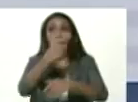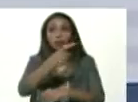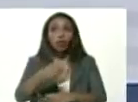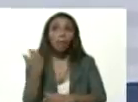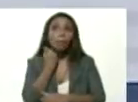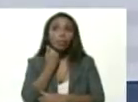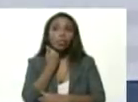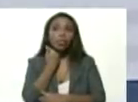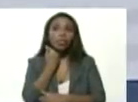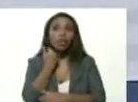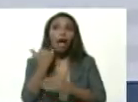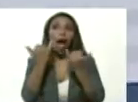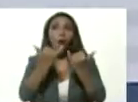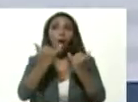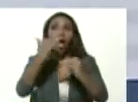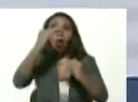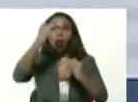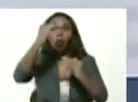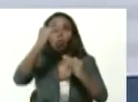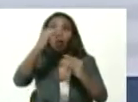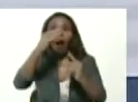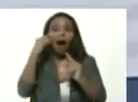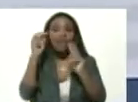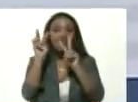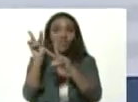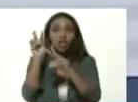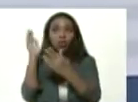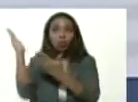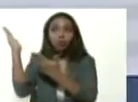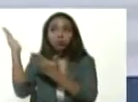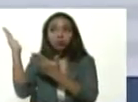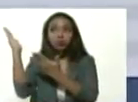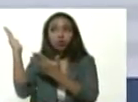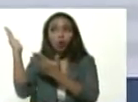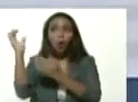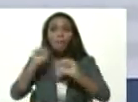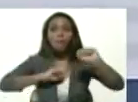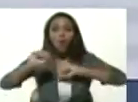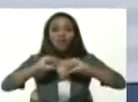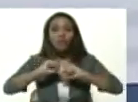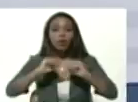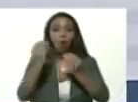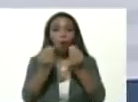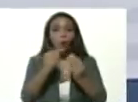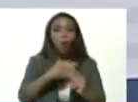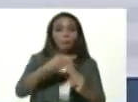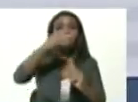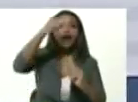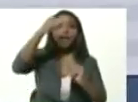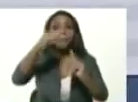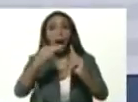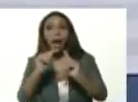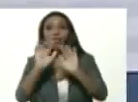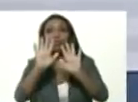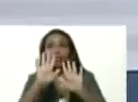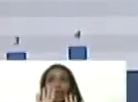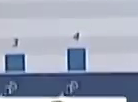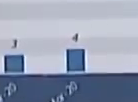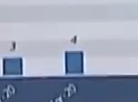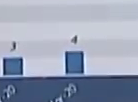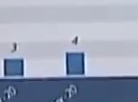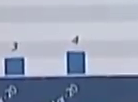ido en este movimiento que ustedes pueden ver aquí, el 17 de marzo, 3 casos, el 18 de marzo, 5